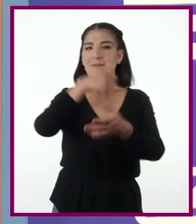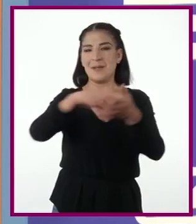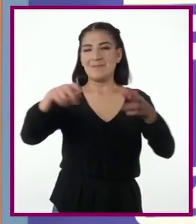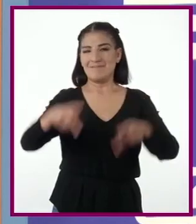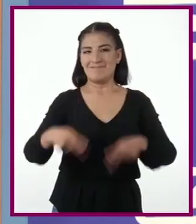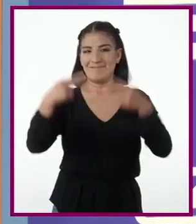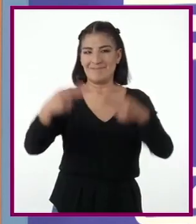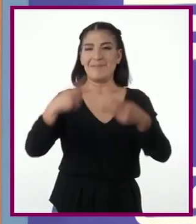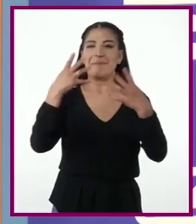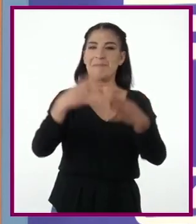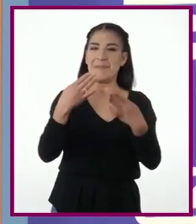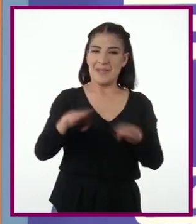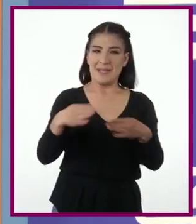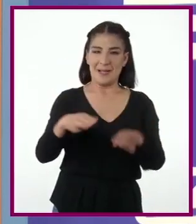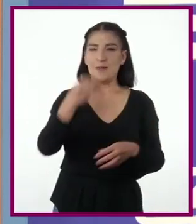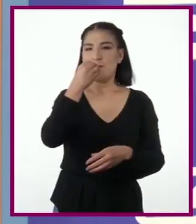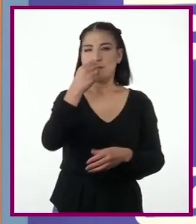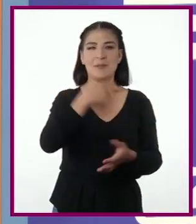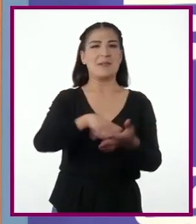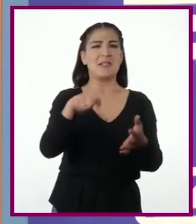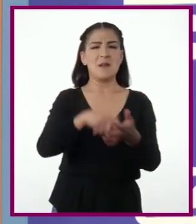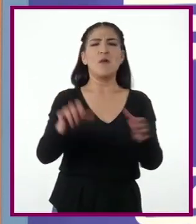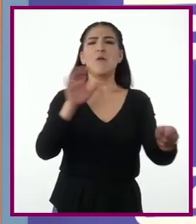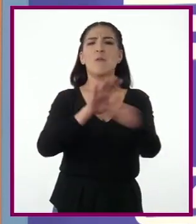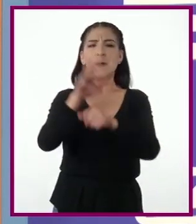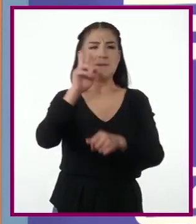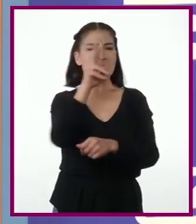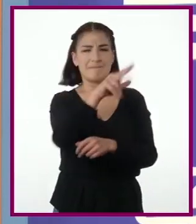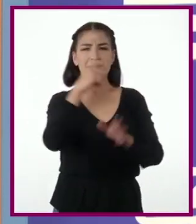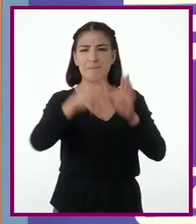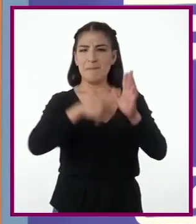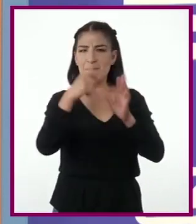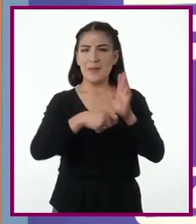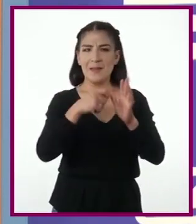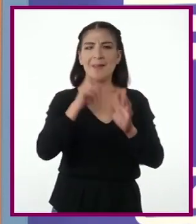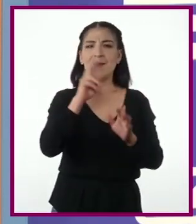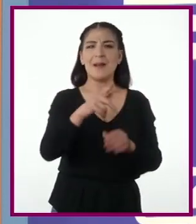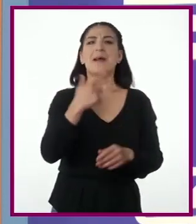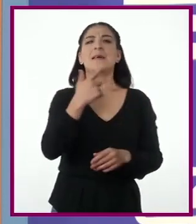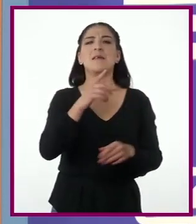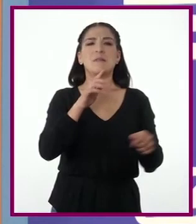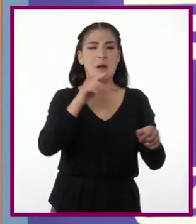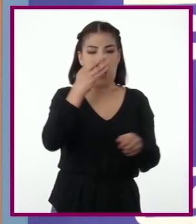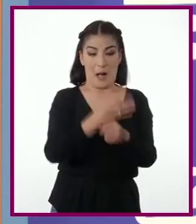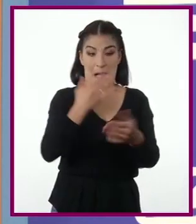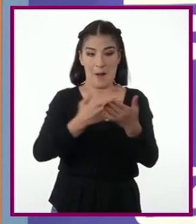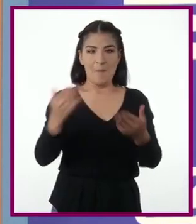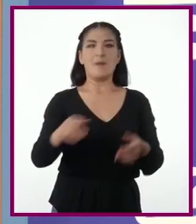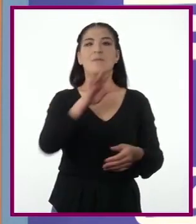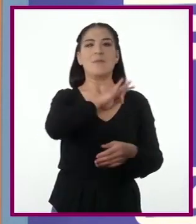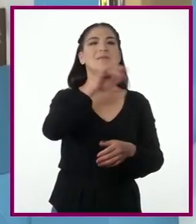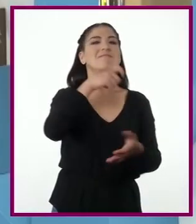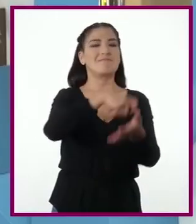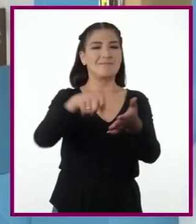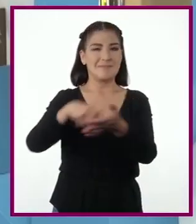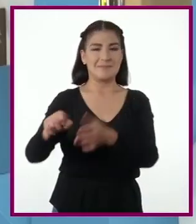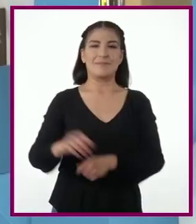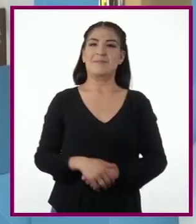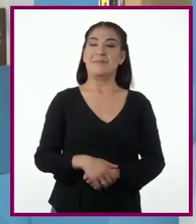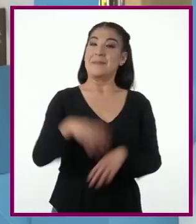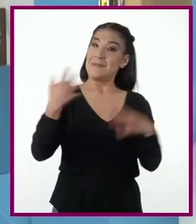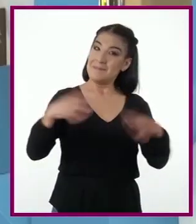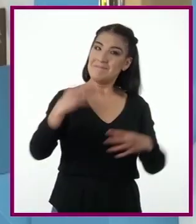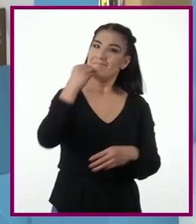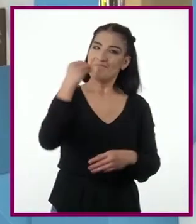necesitan. ¿Qué productos mencionados en el video se pueden adquirir hoy día?